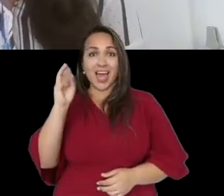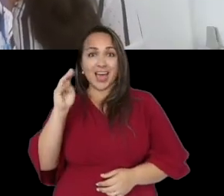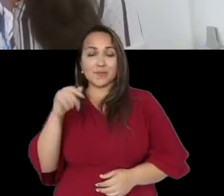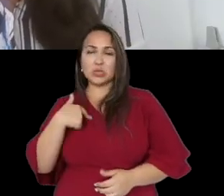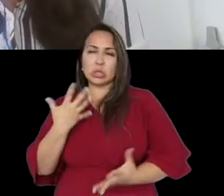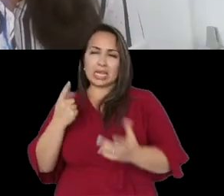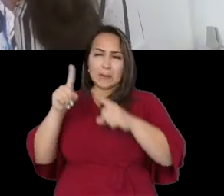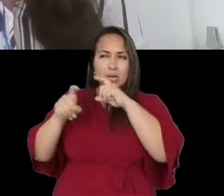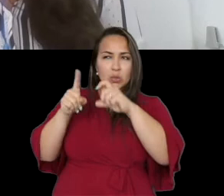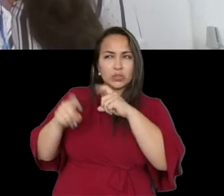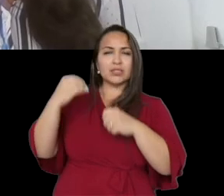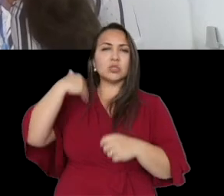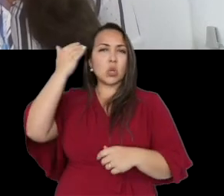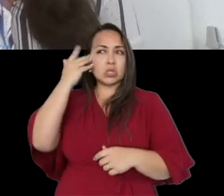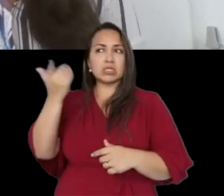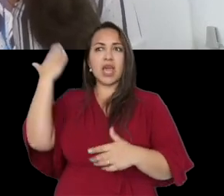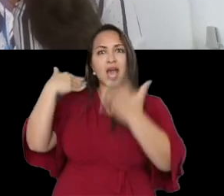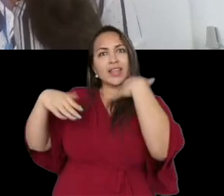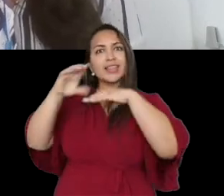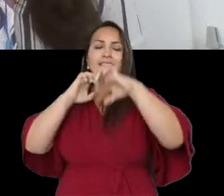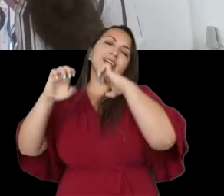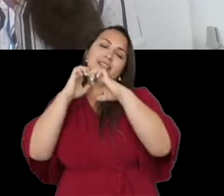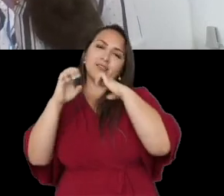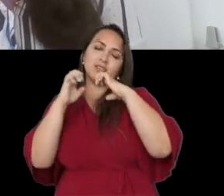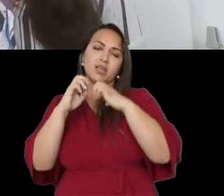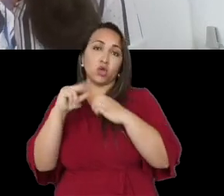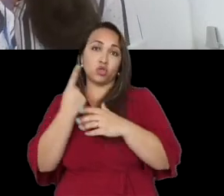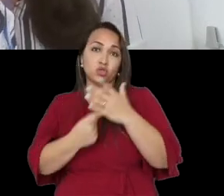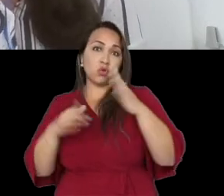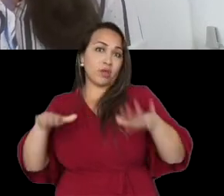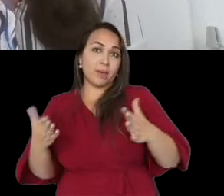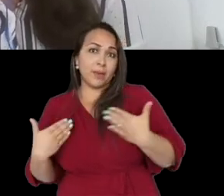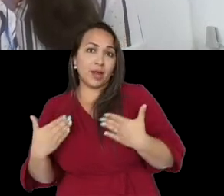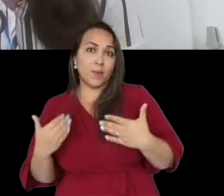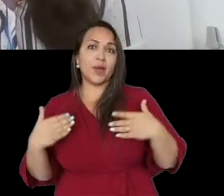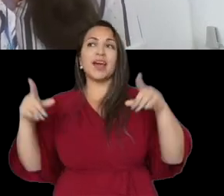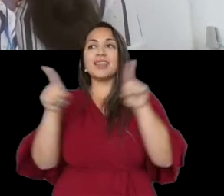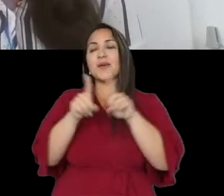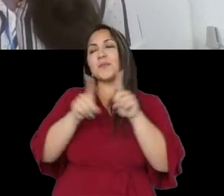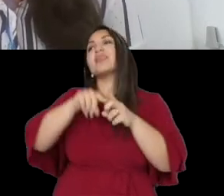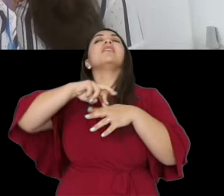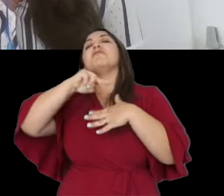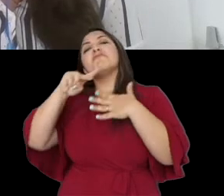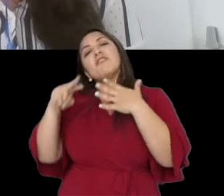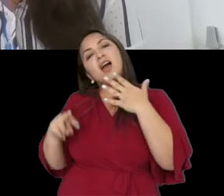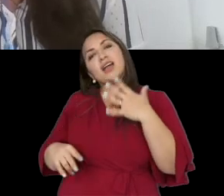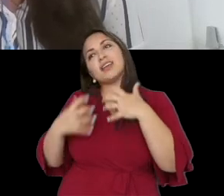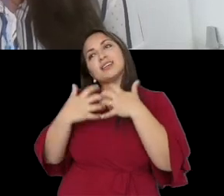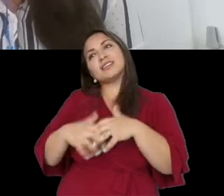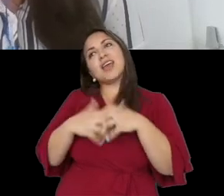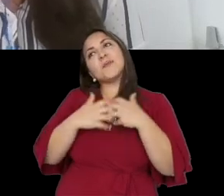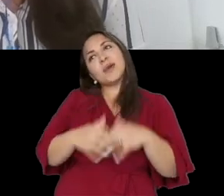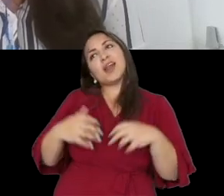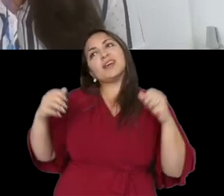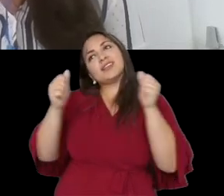quería preguntarte, sé que te han entrevistado no solo aquí en Panamá y varias